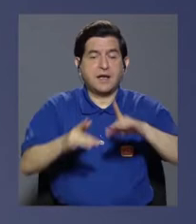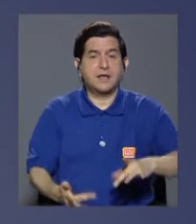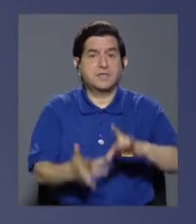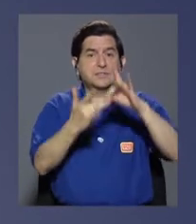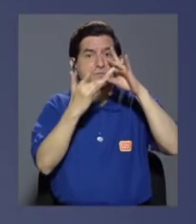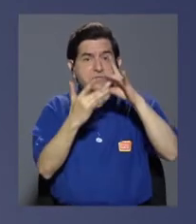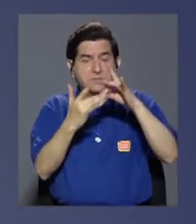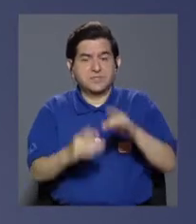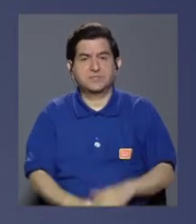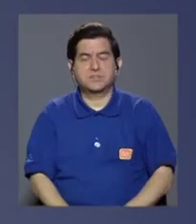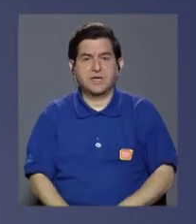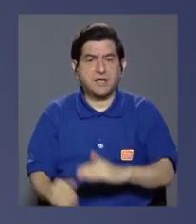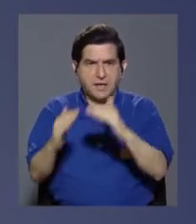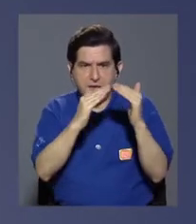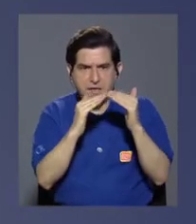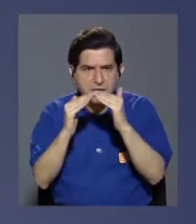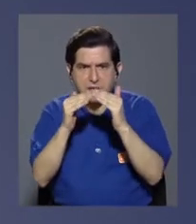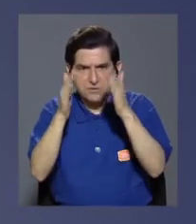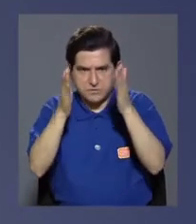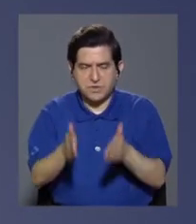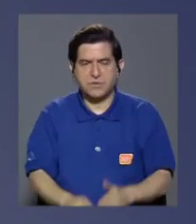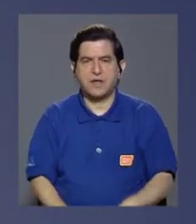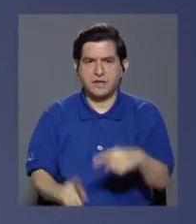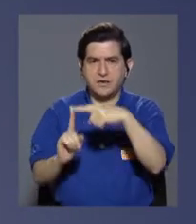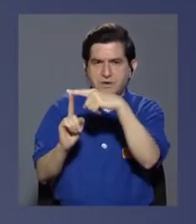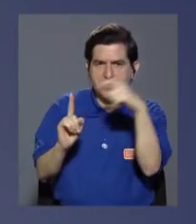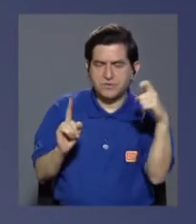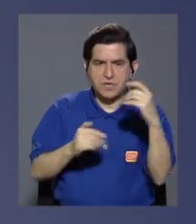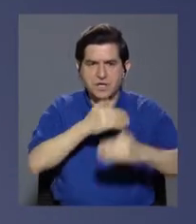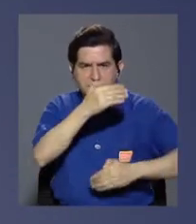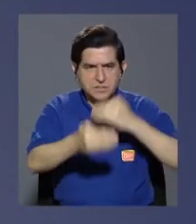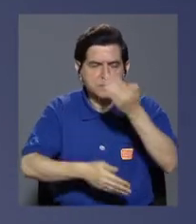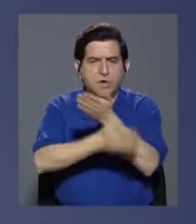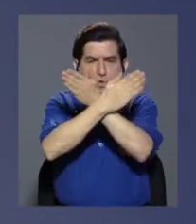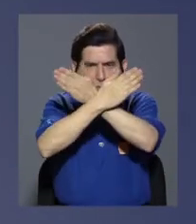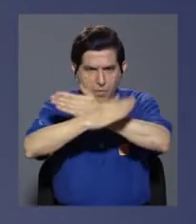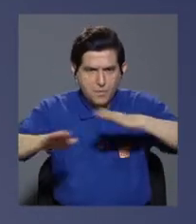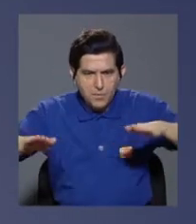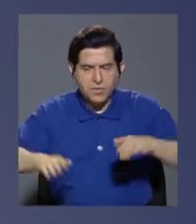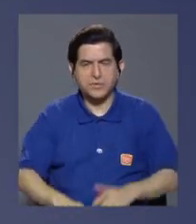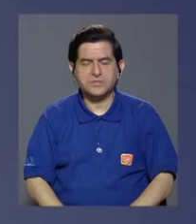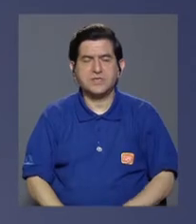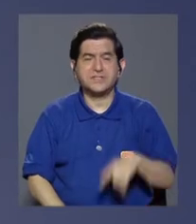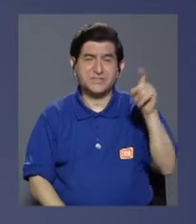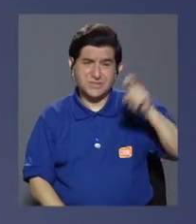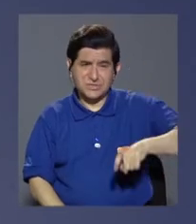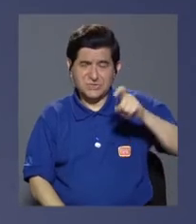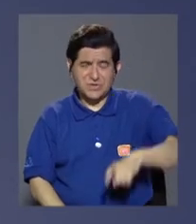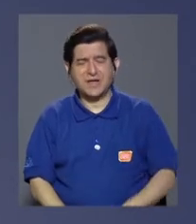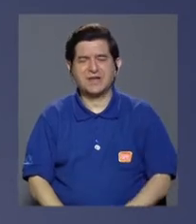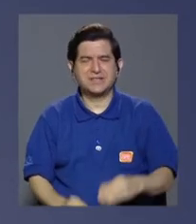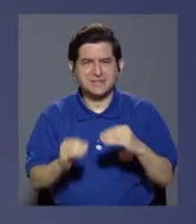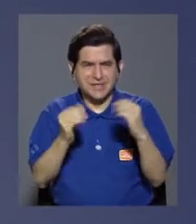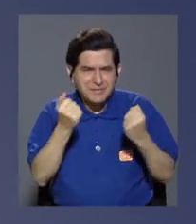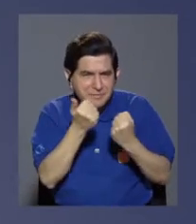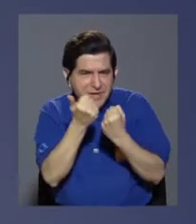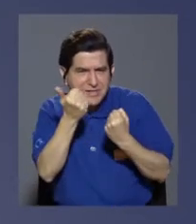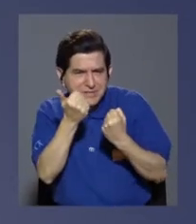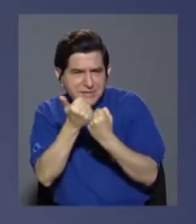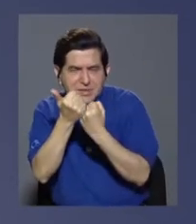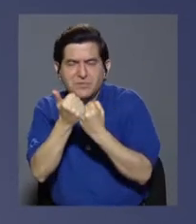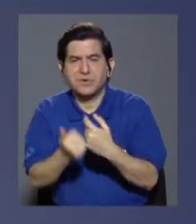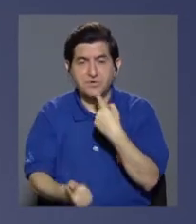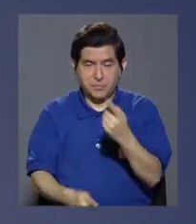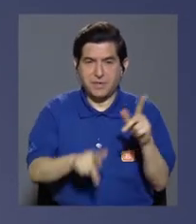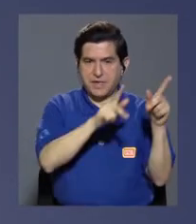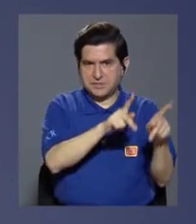caso en particular hacia la ciudadanía desde un proceso de paz que todavía necesita muchas salas para poder decir